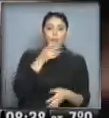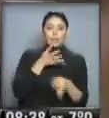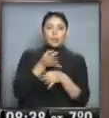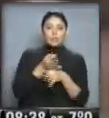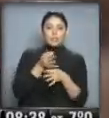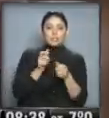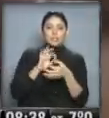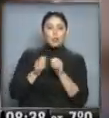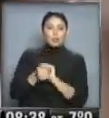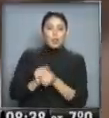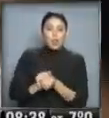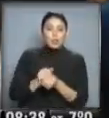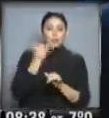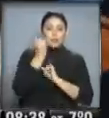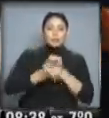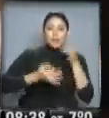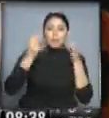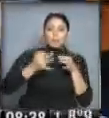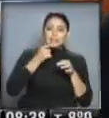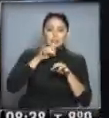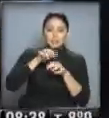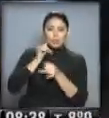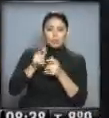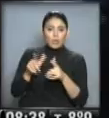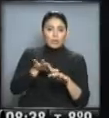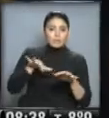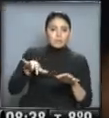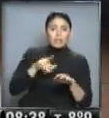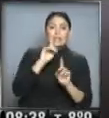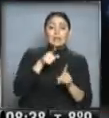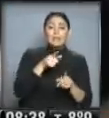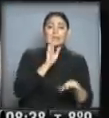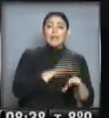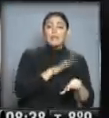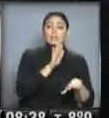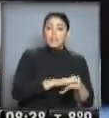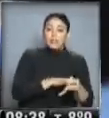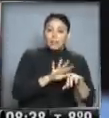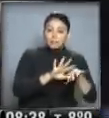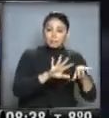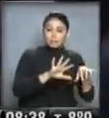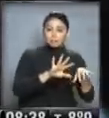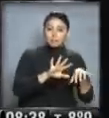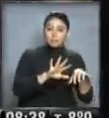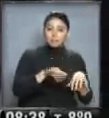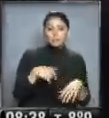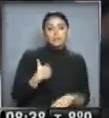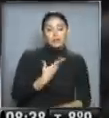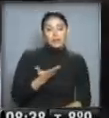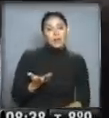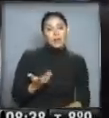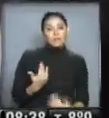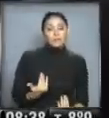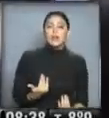sexual de una buena información y también alejada de lo que a la responsabilidad en general pueden darse